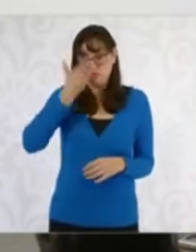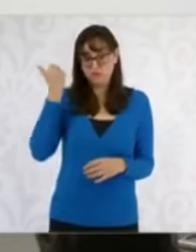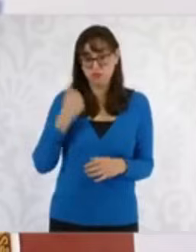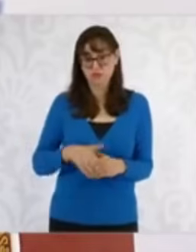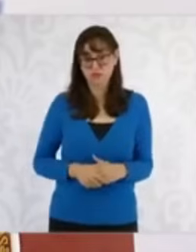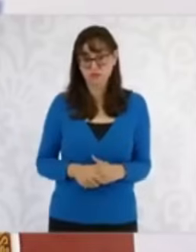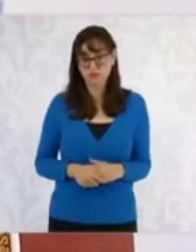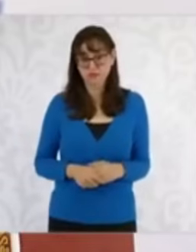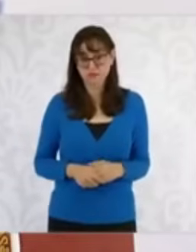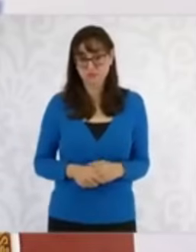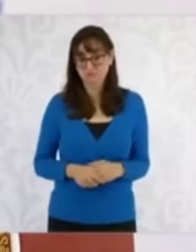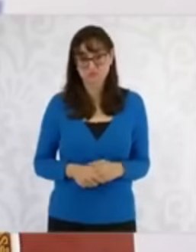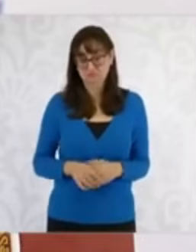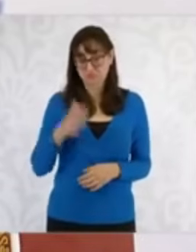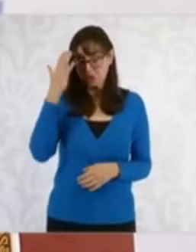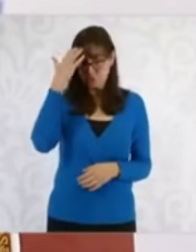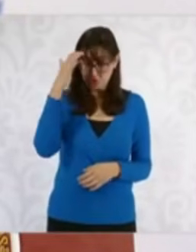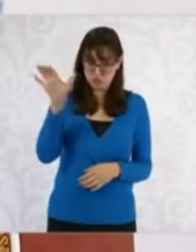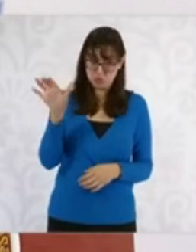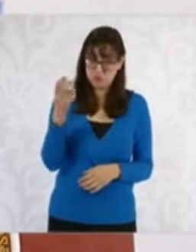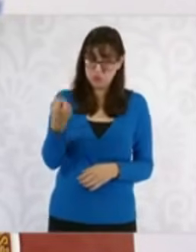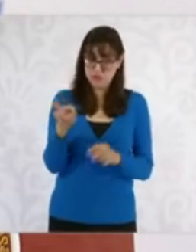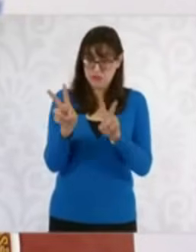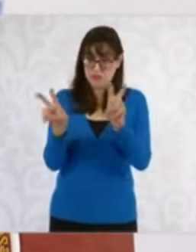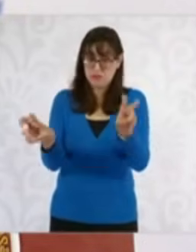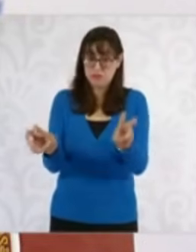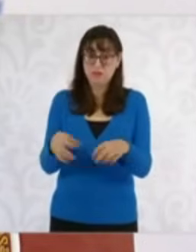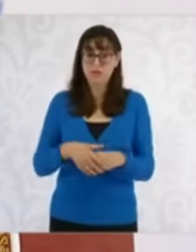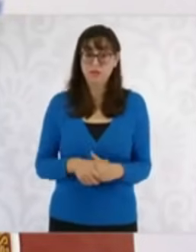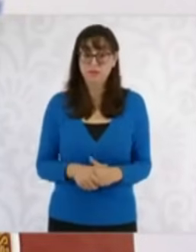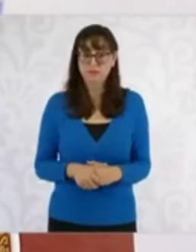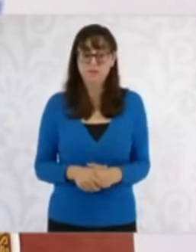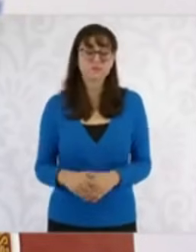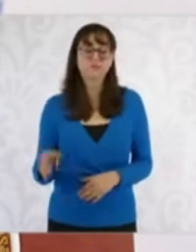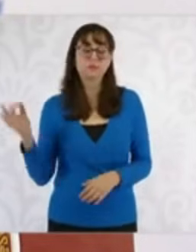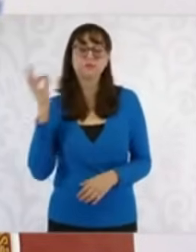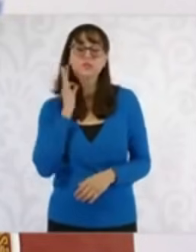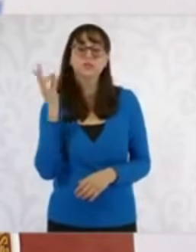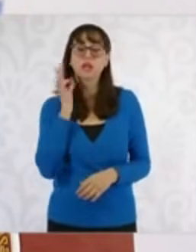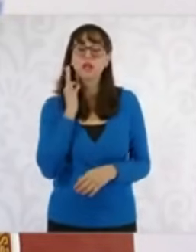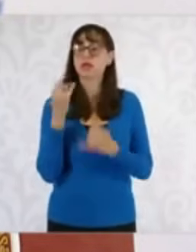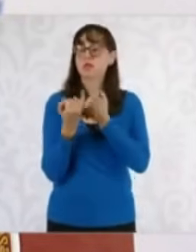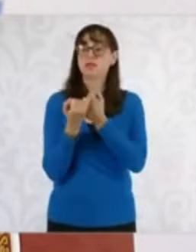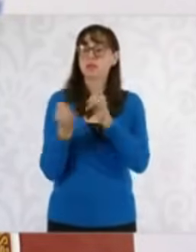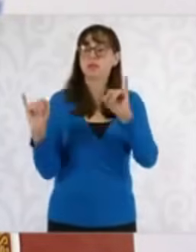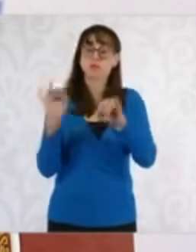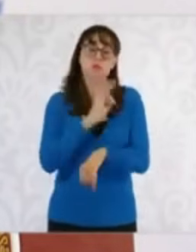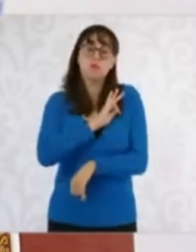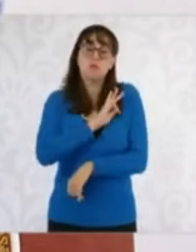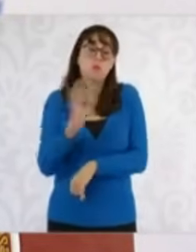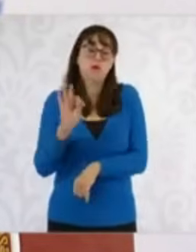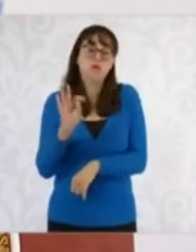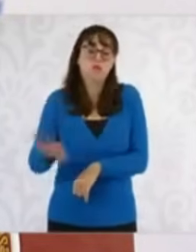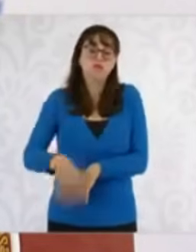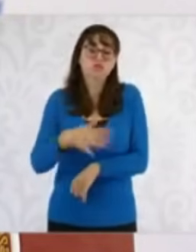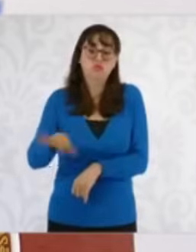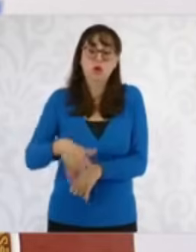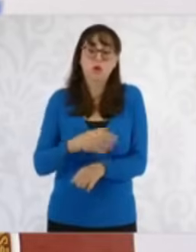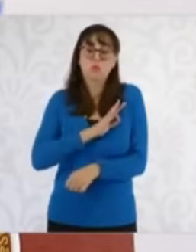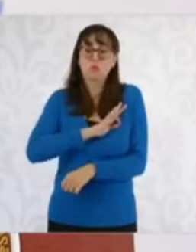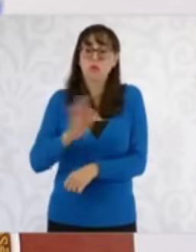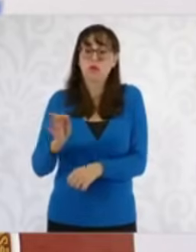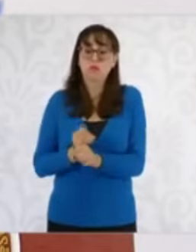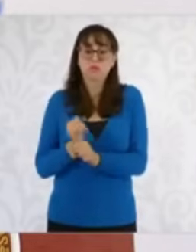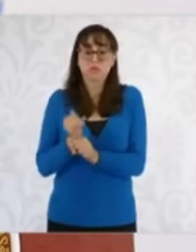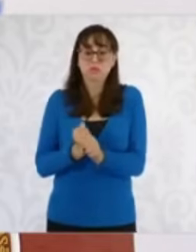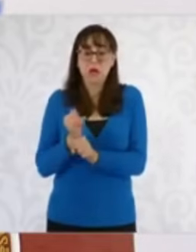de diputados de Morena. Las fiscalías son autónomas y pueden hacer su trabajo. Lo que nos corresponde a nosotros